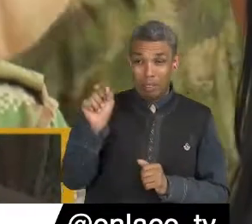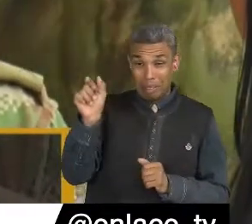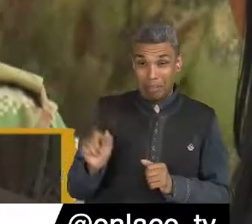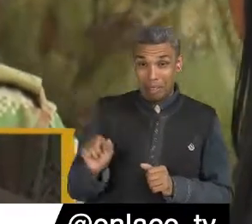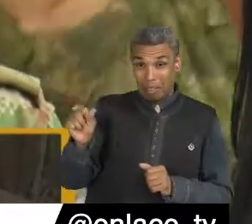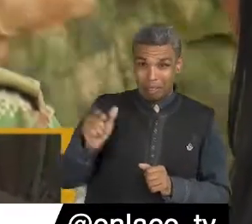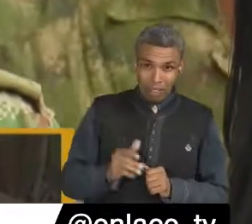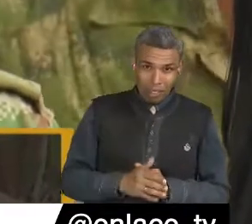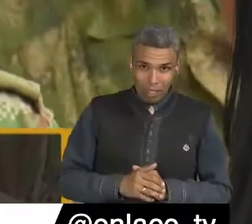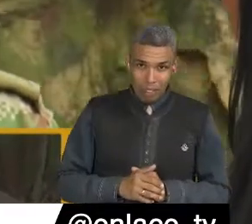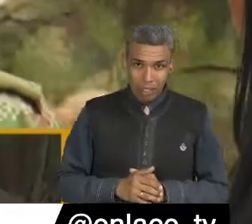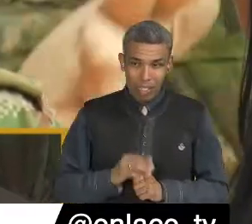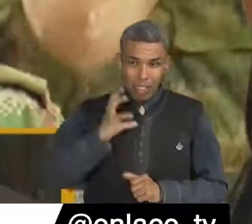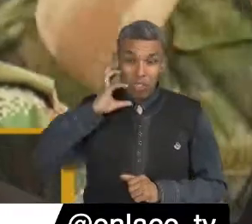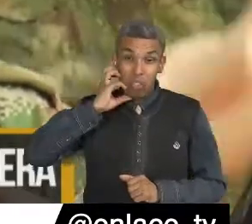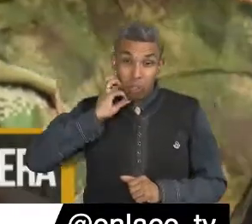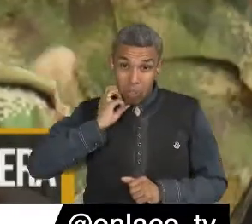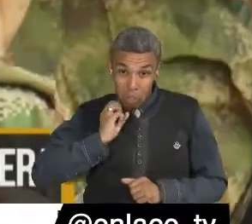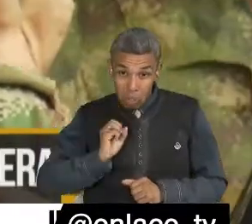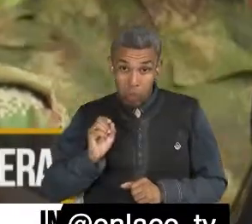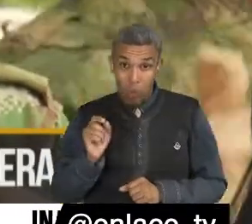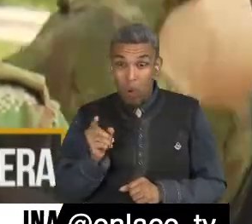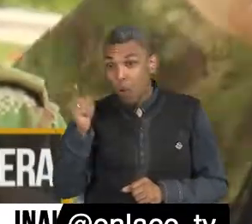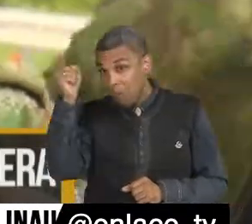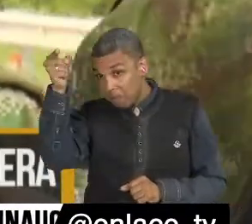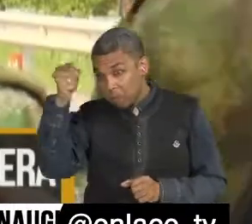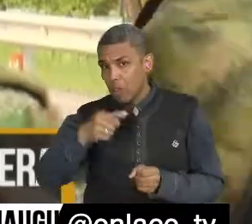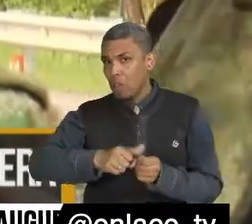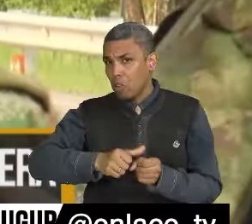se encontraba realizando hurtos a la